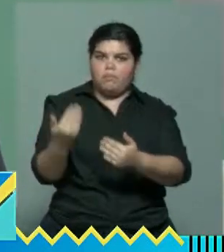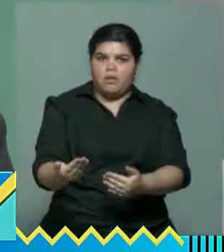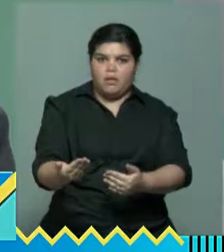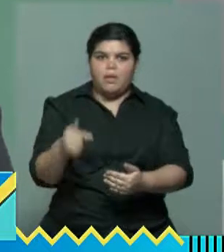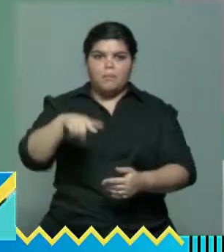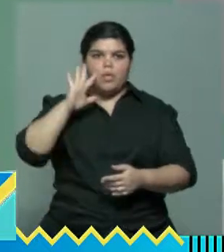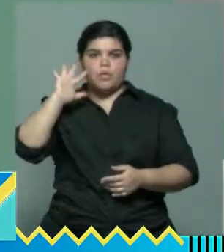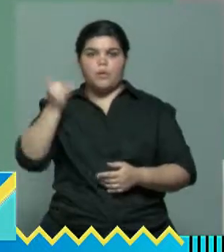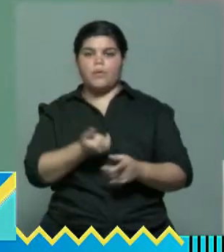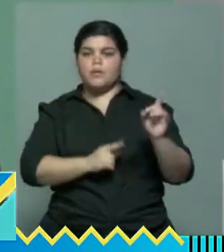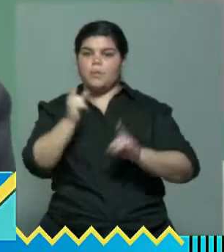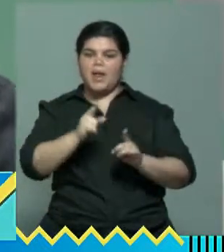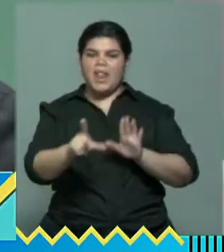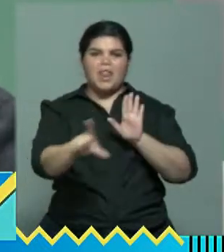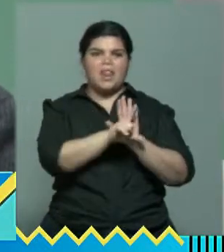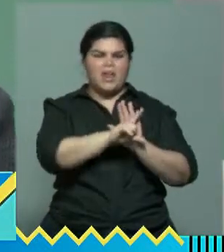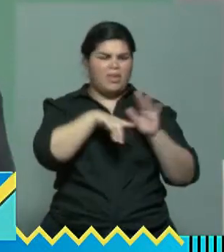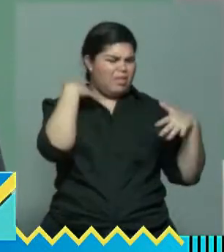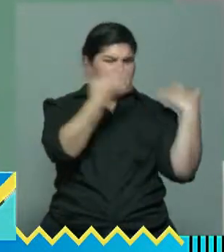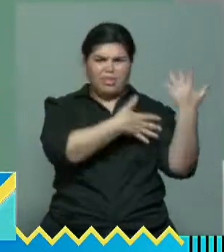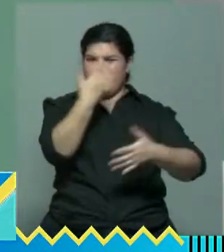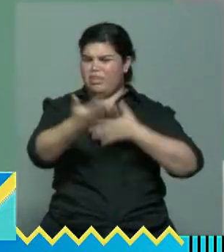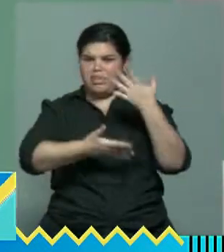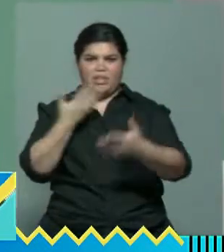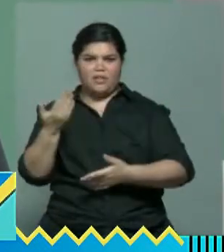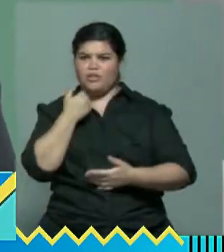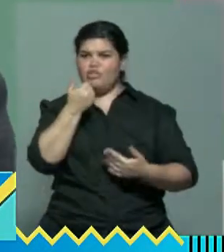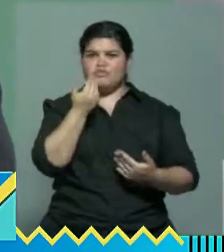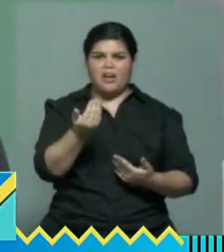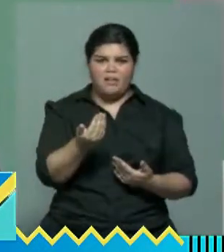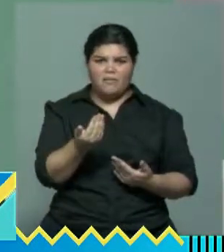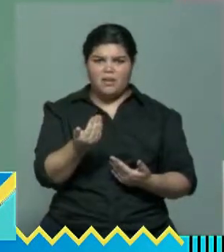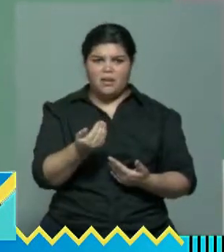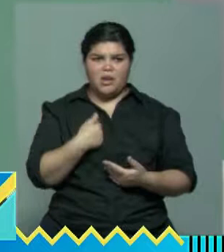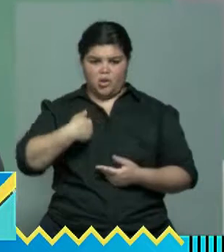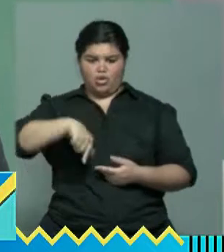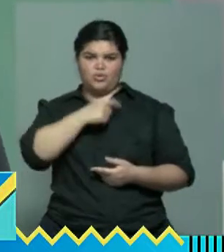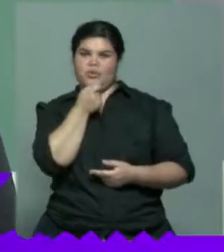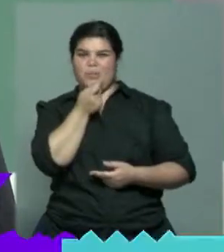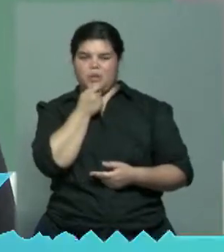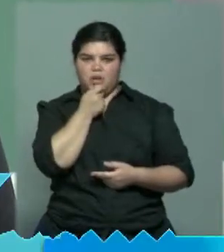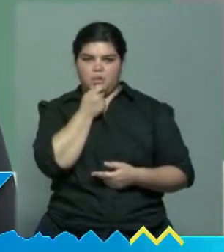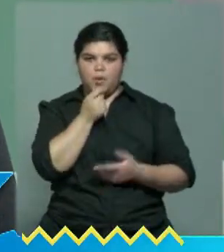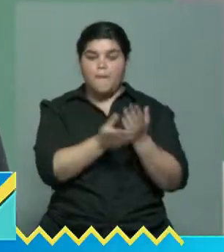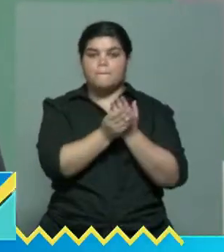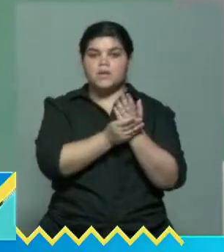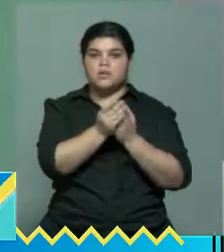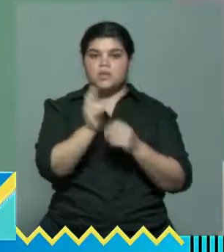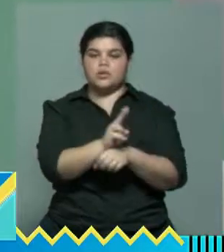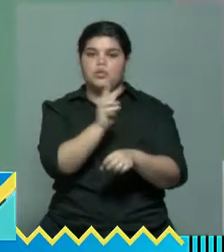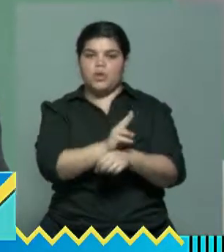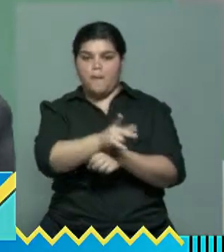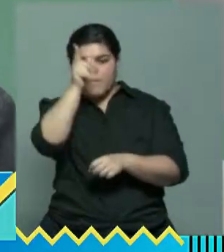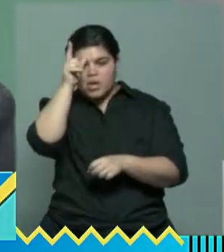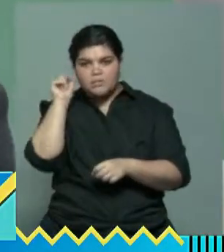cuerpo normativo muy desordenado. No sabíamos cómo hacer, en el caso nuestro, el Ministerio de Seguridad o la policía, que